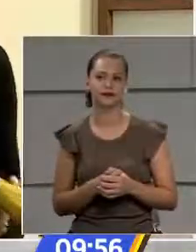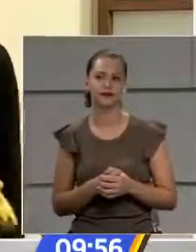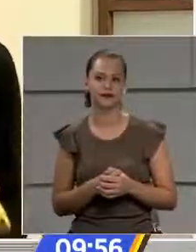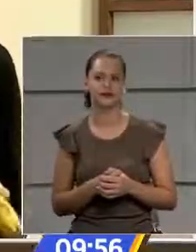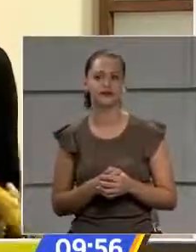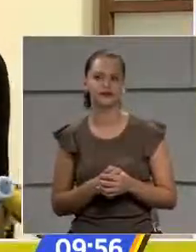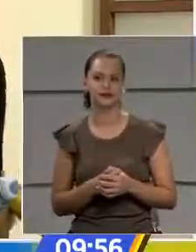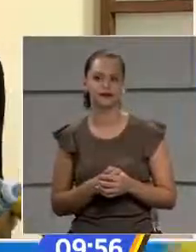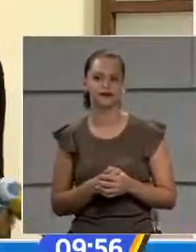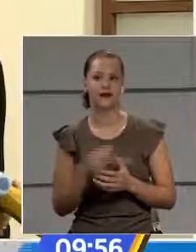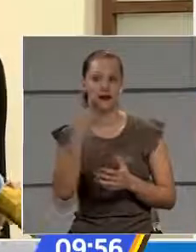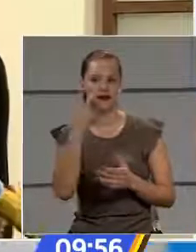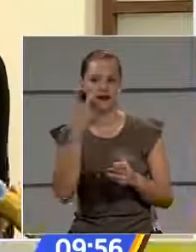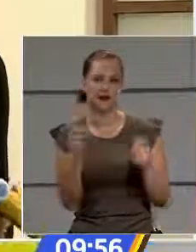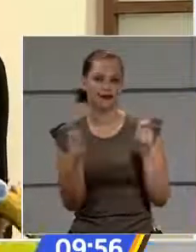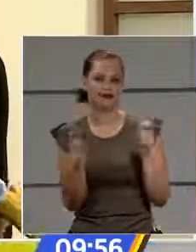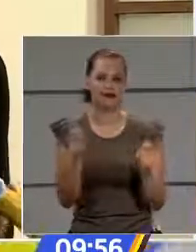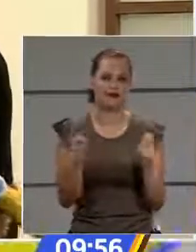yo. Vean, ahí ya.